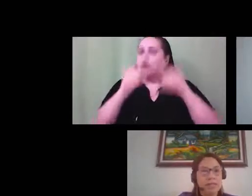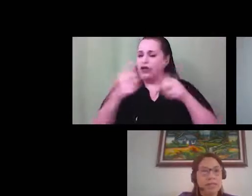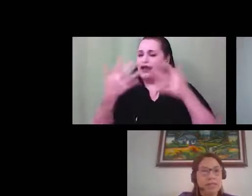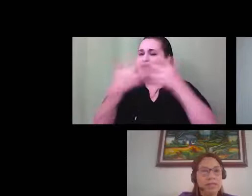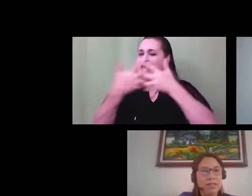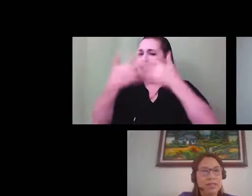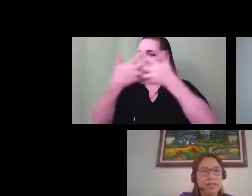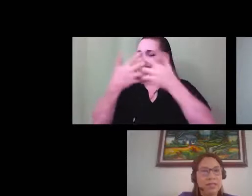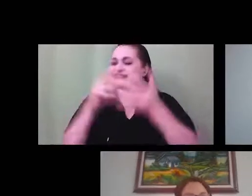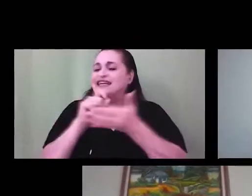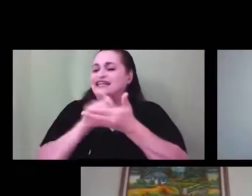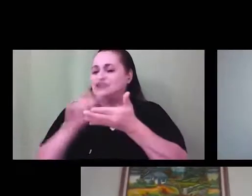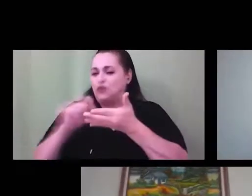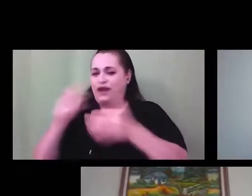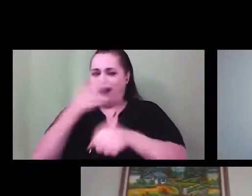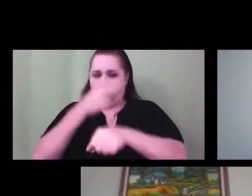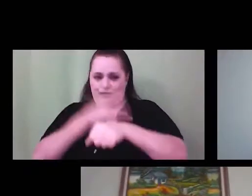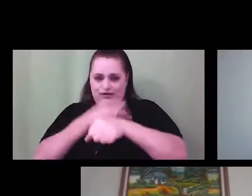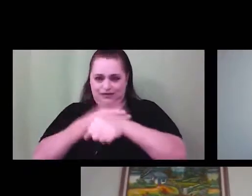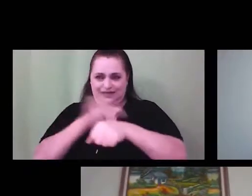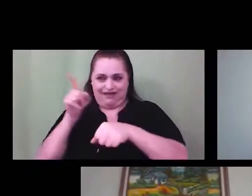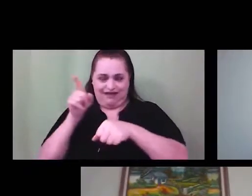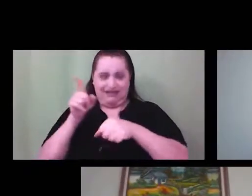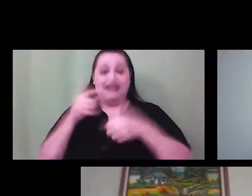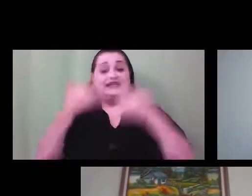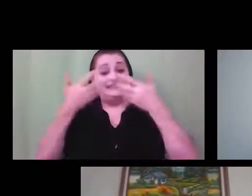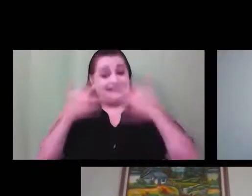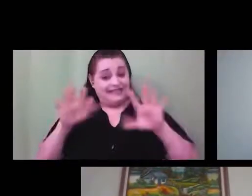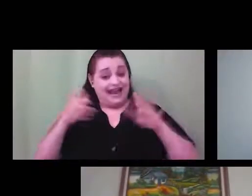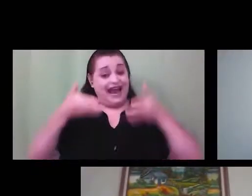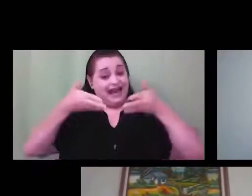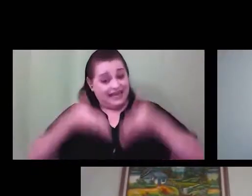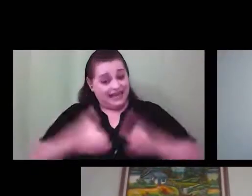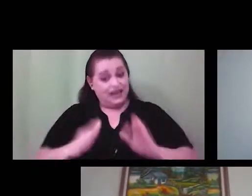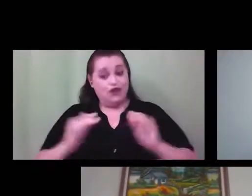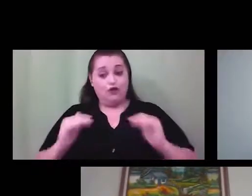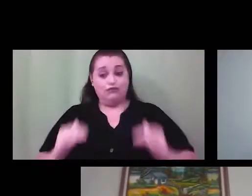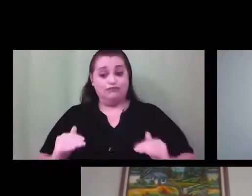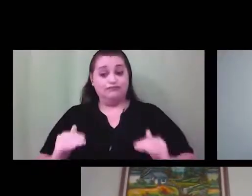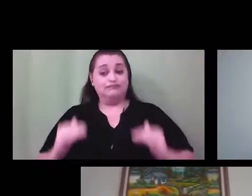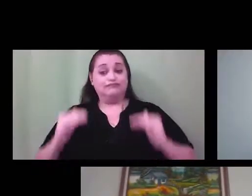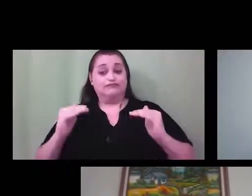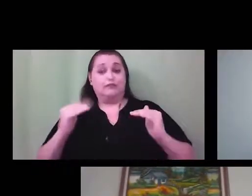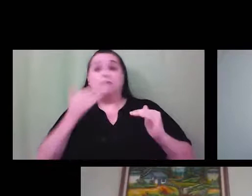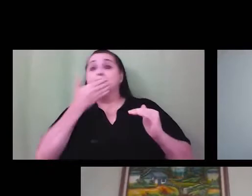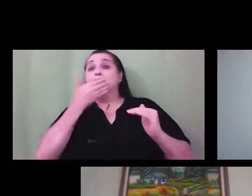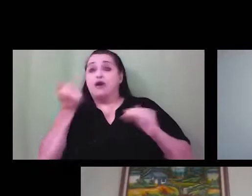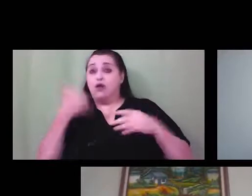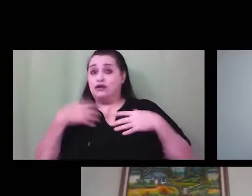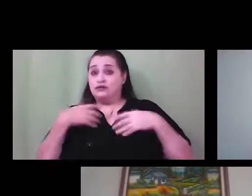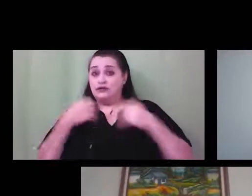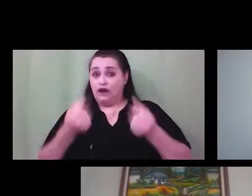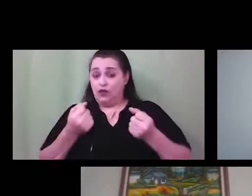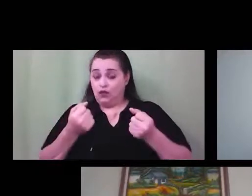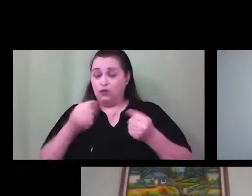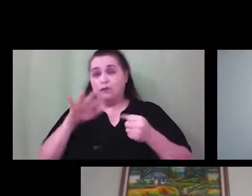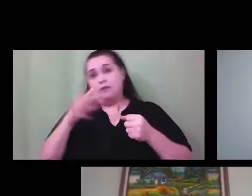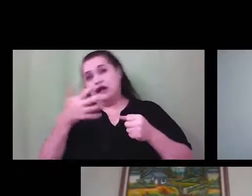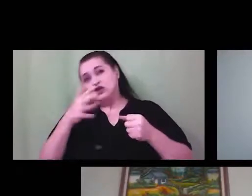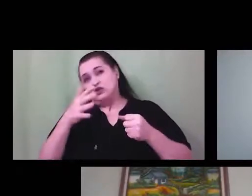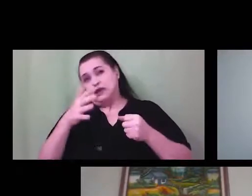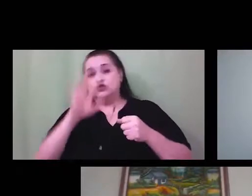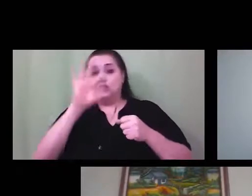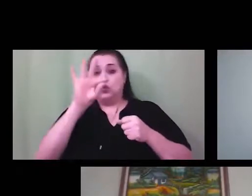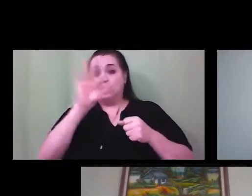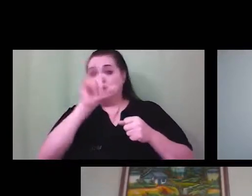la escuelita que tiene el hospital. Cuando ya mi hijo estuvo un poquito mejor de salud, más o menos cerca de los